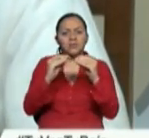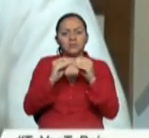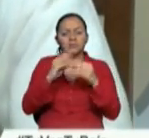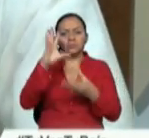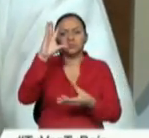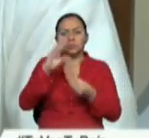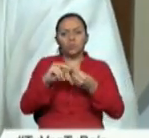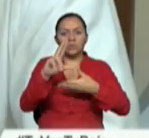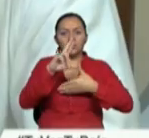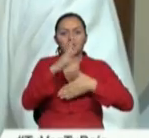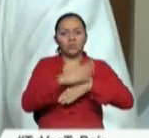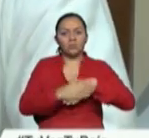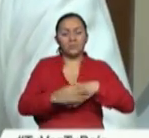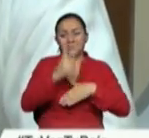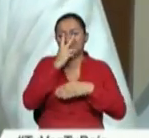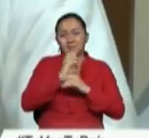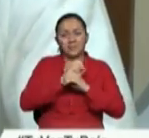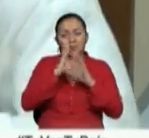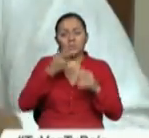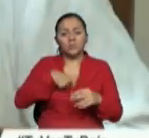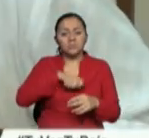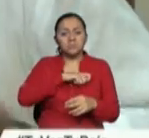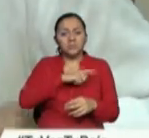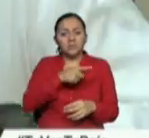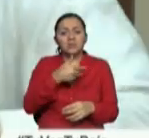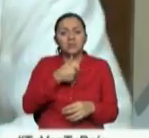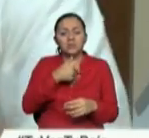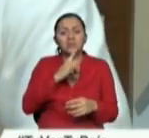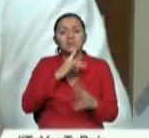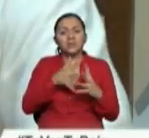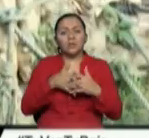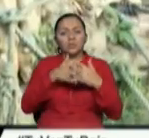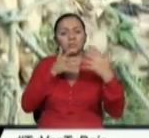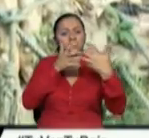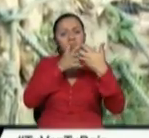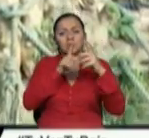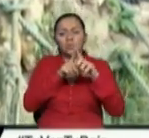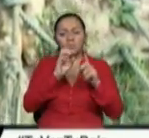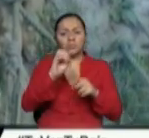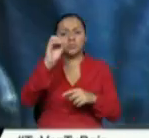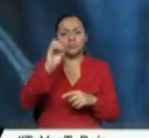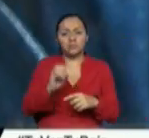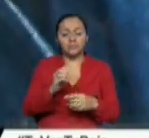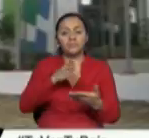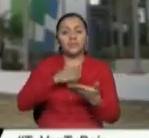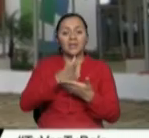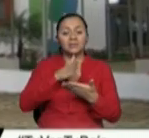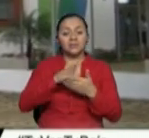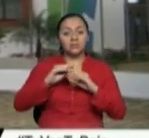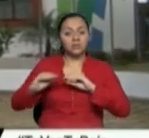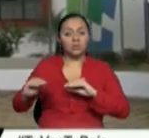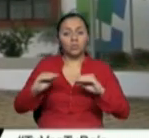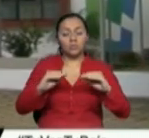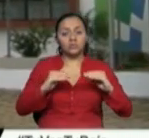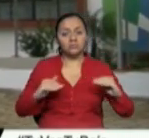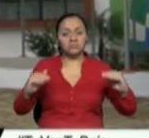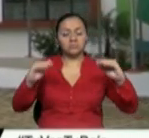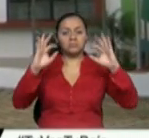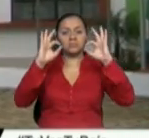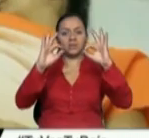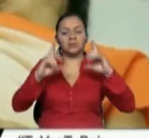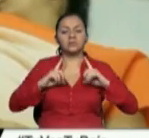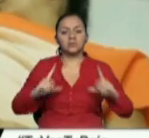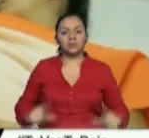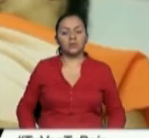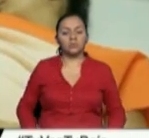toda América Latina vaya a ver cuánto tiene España Estados Unidos tiene nuestra misma tase desempleo el acceso a educación en todos los niveles salud